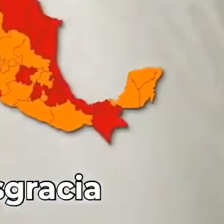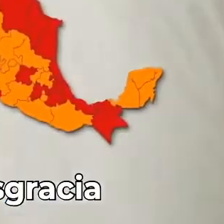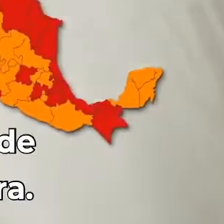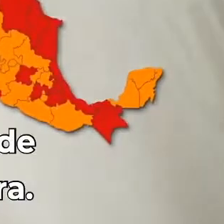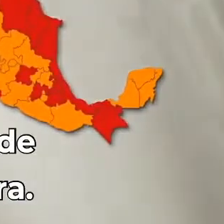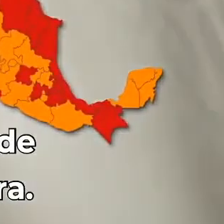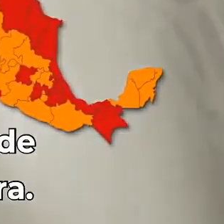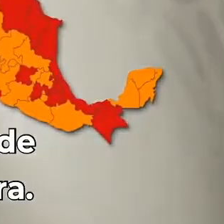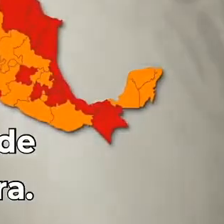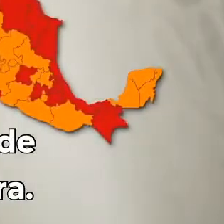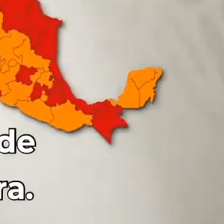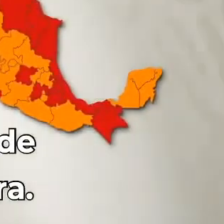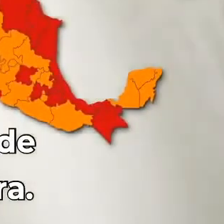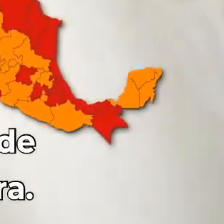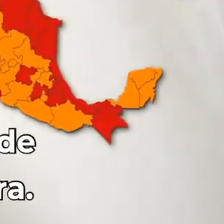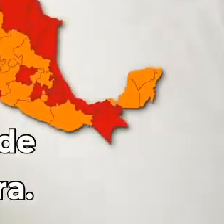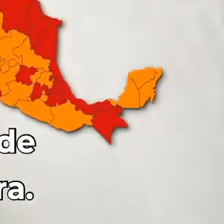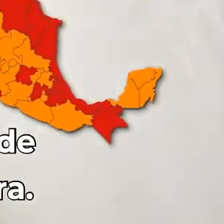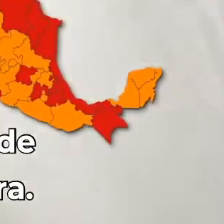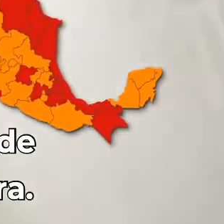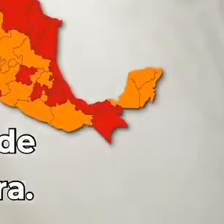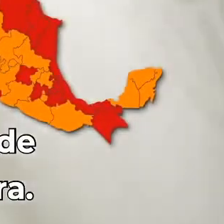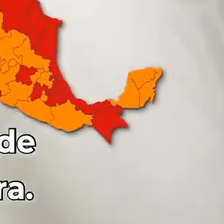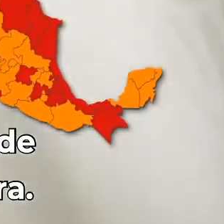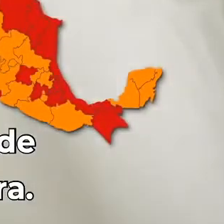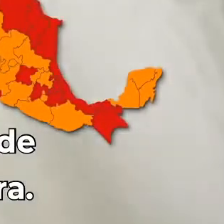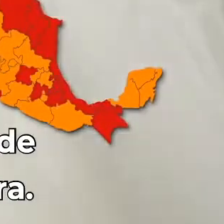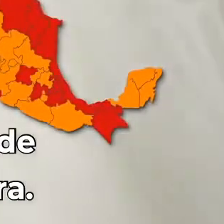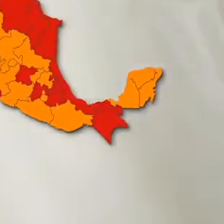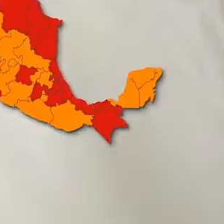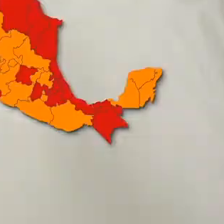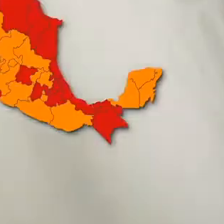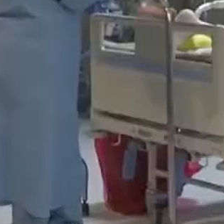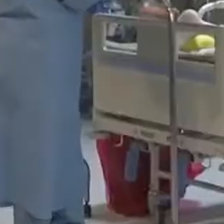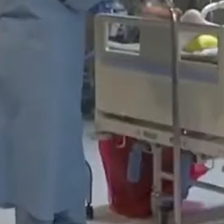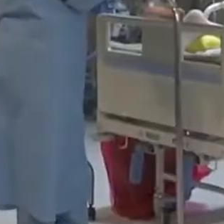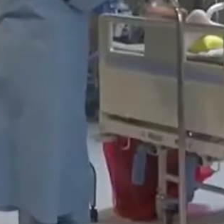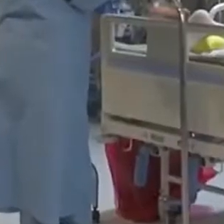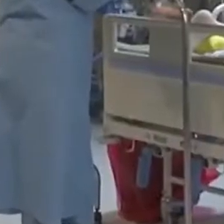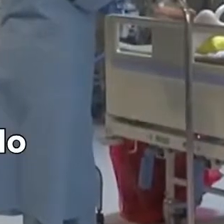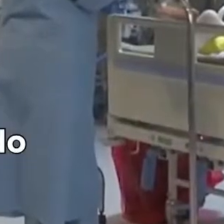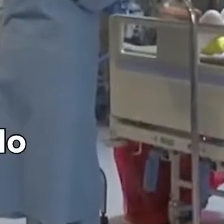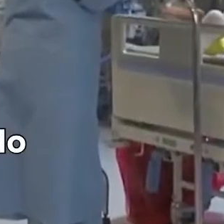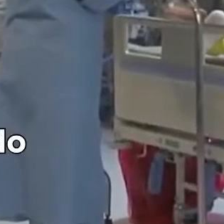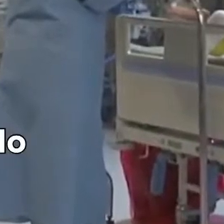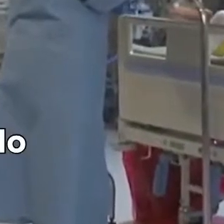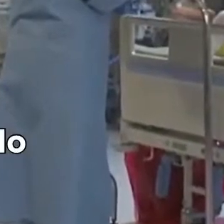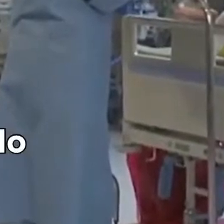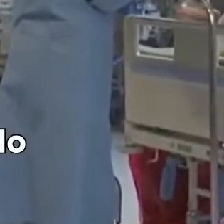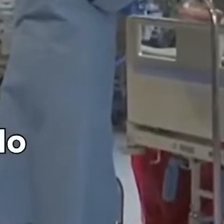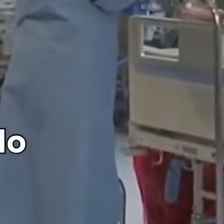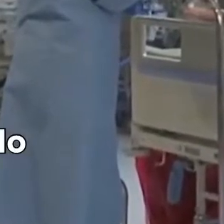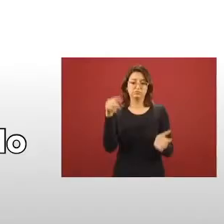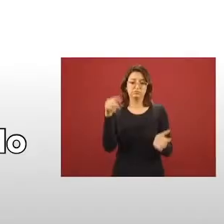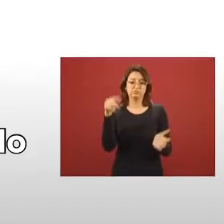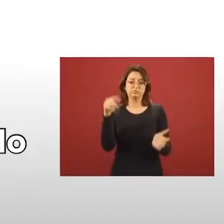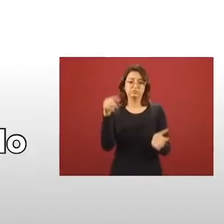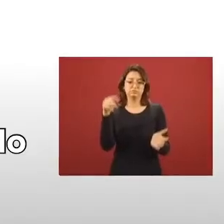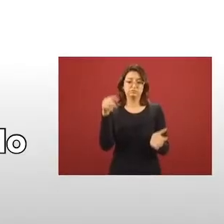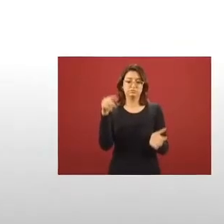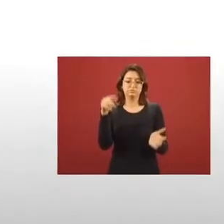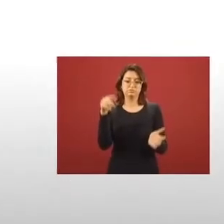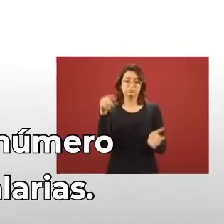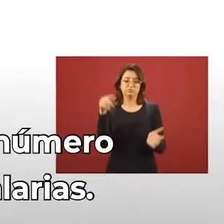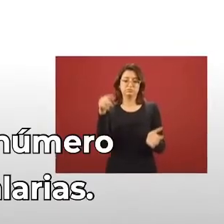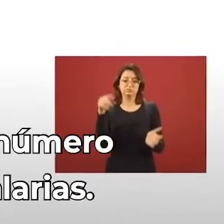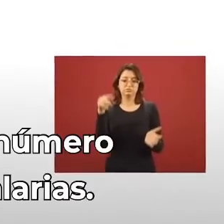por desgracia no pudieron cumplir algunos de los países más ricos de la Tierra. El primer paso fue fortalecer el resquebrajado sistema de